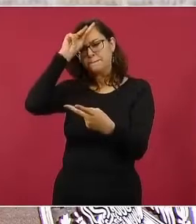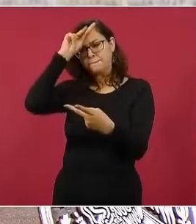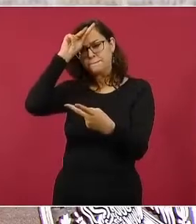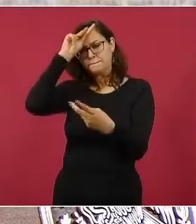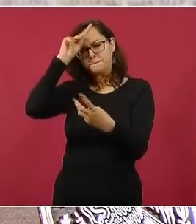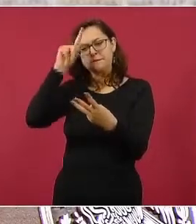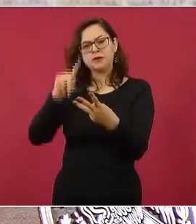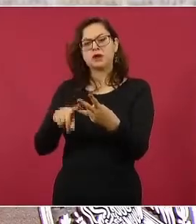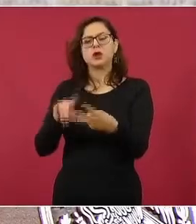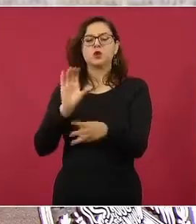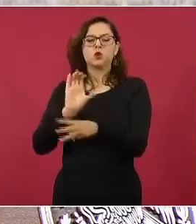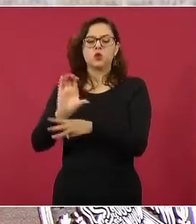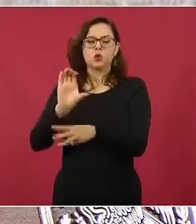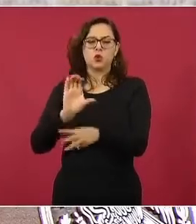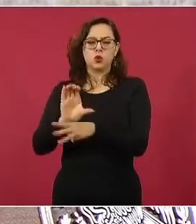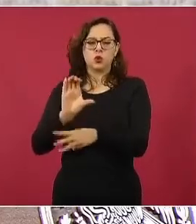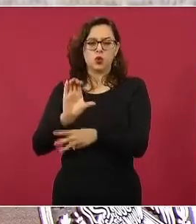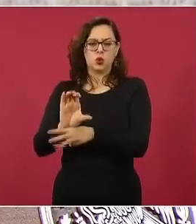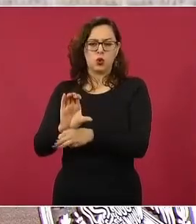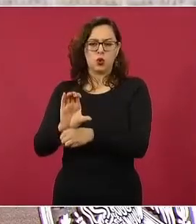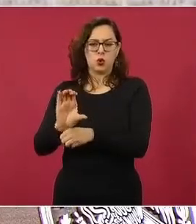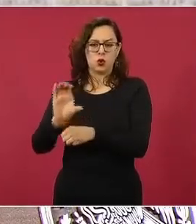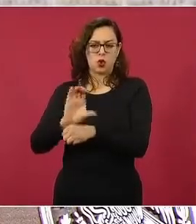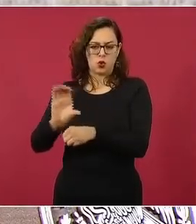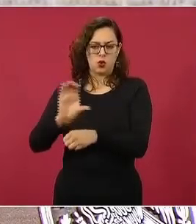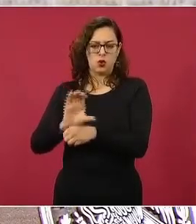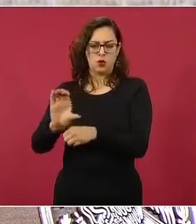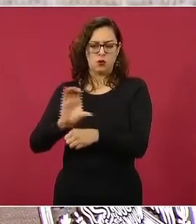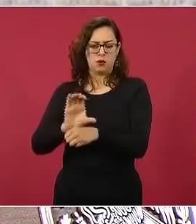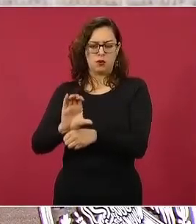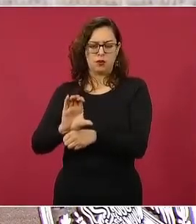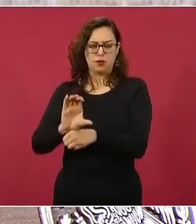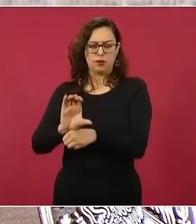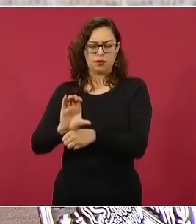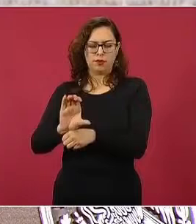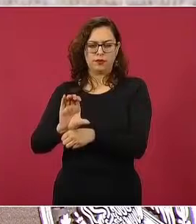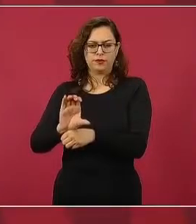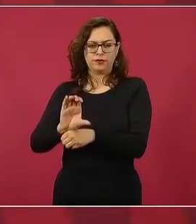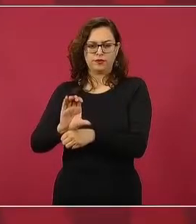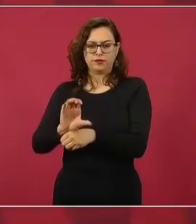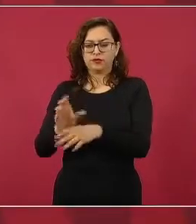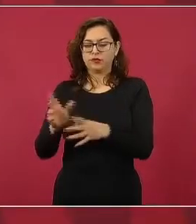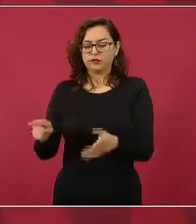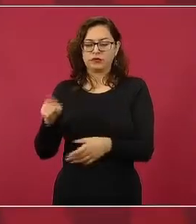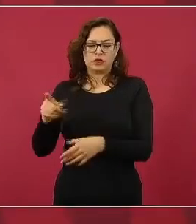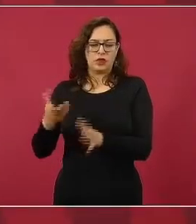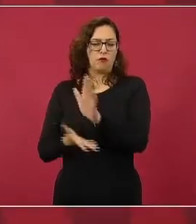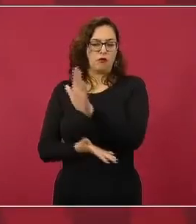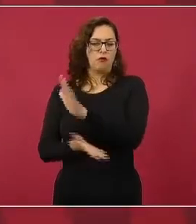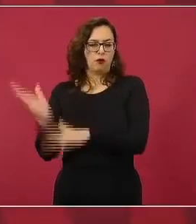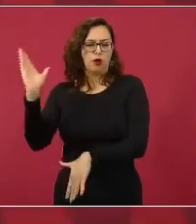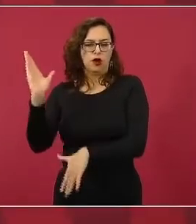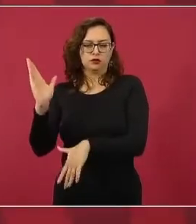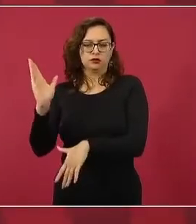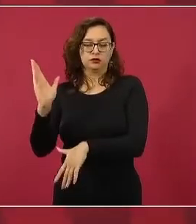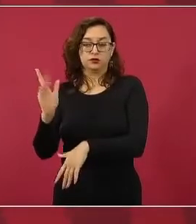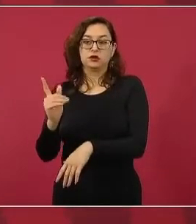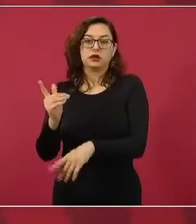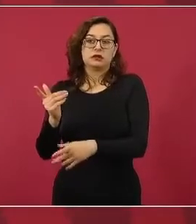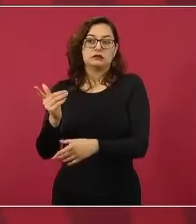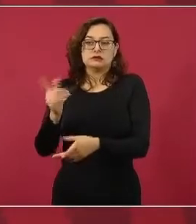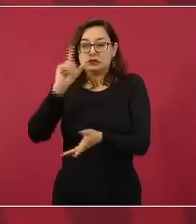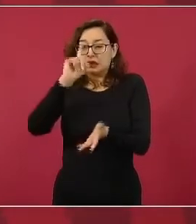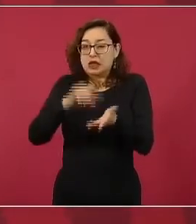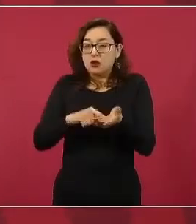asistió a una reunión de jefes de Estado y de